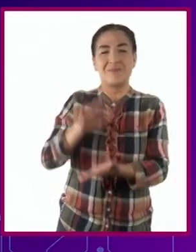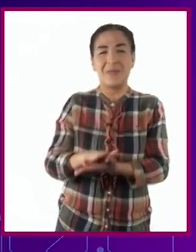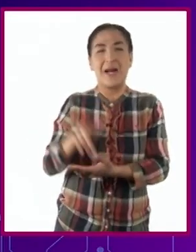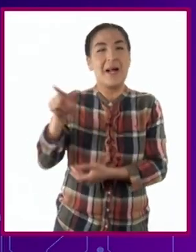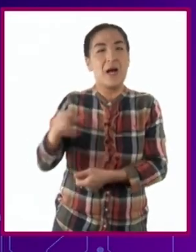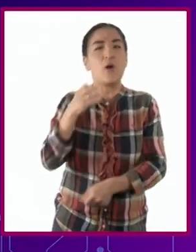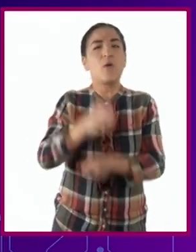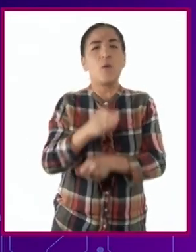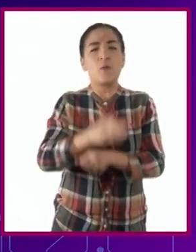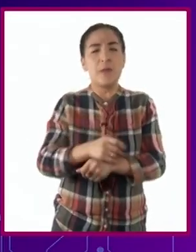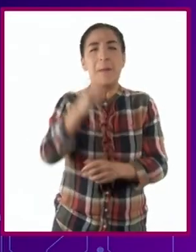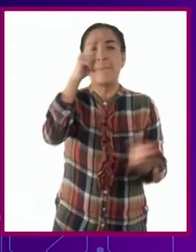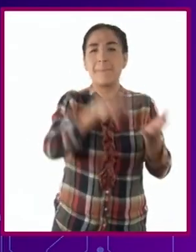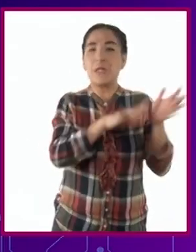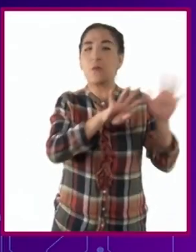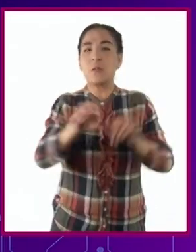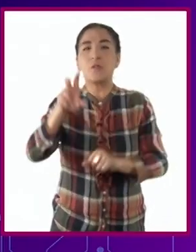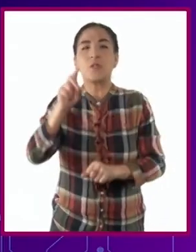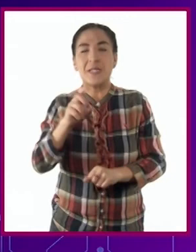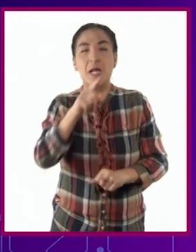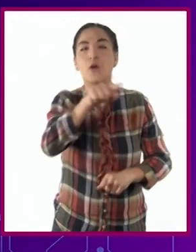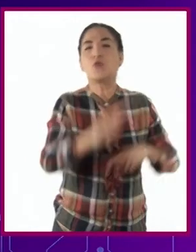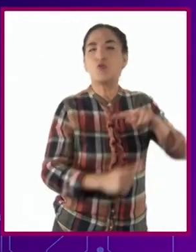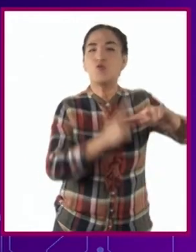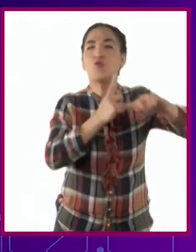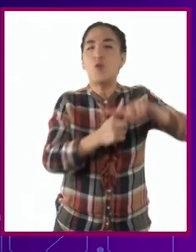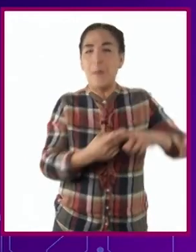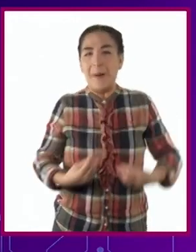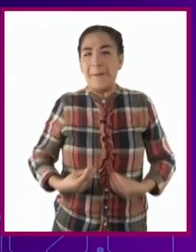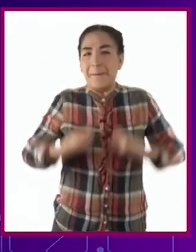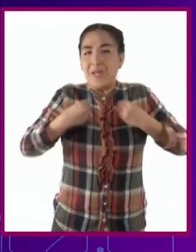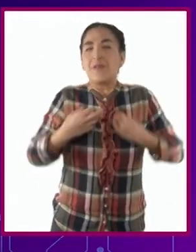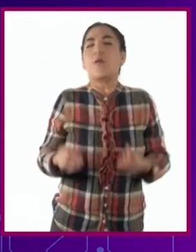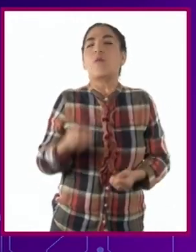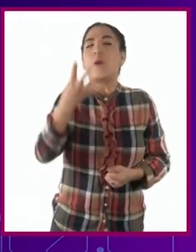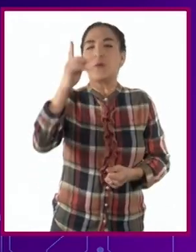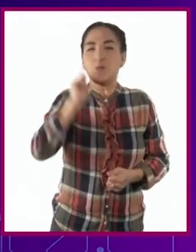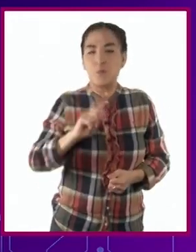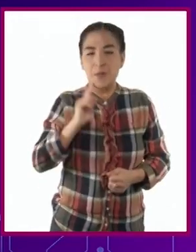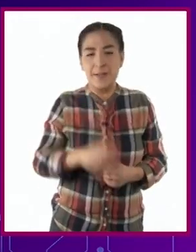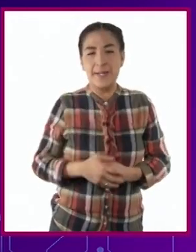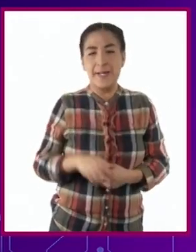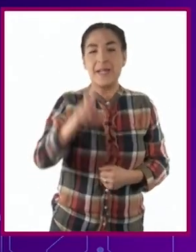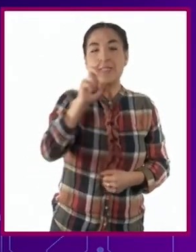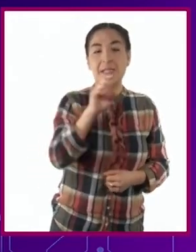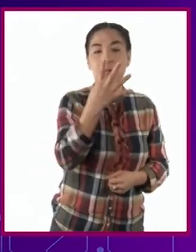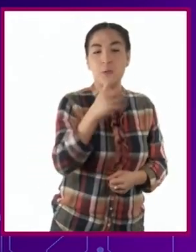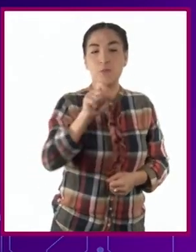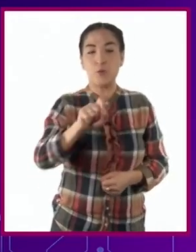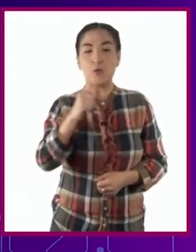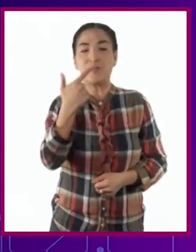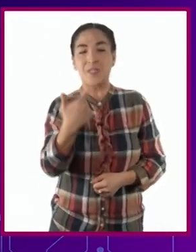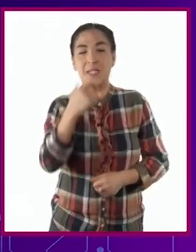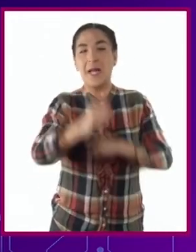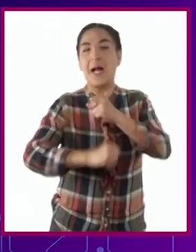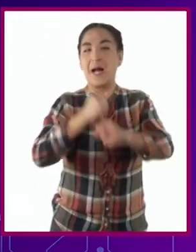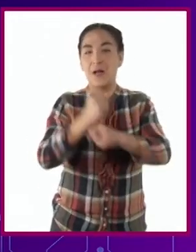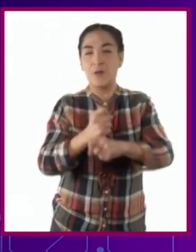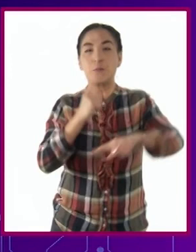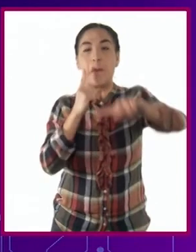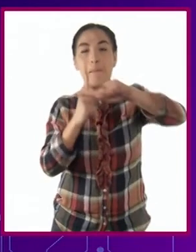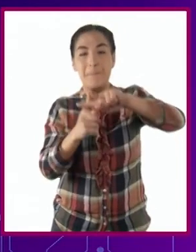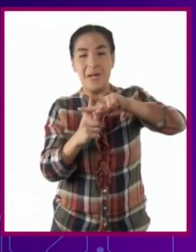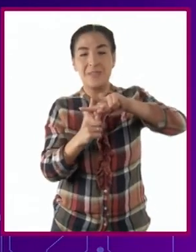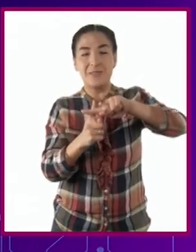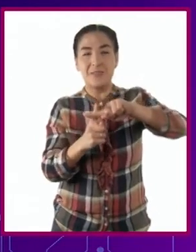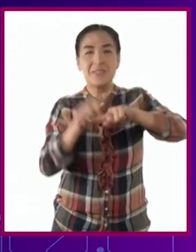ello, en 1930 sumemos la esperanza de vida de las mujeres, 34.7 años, más la esperanza